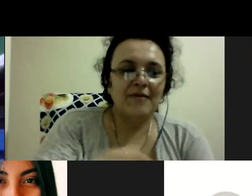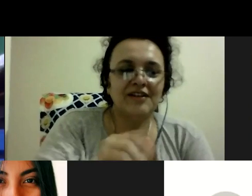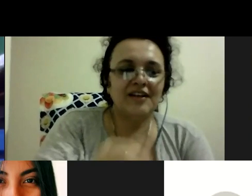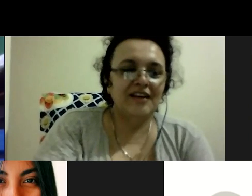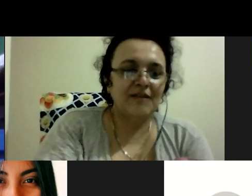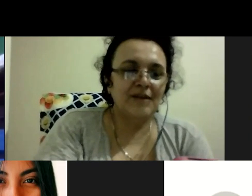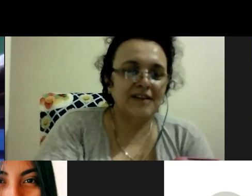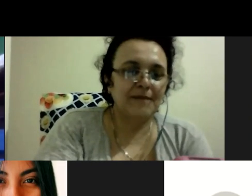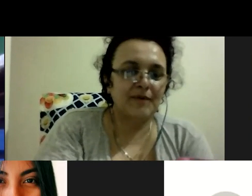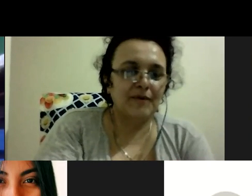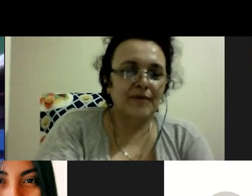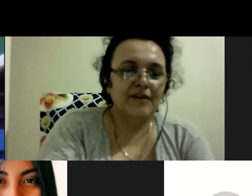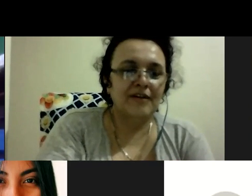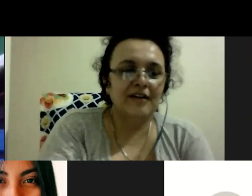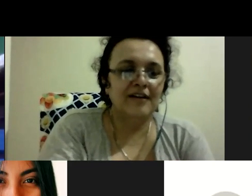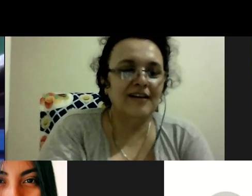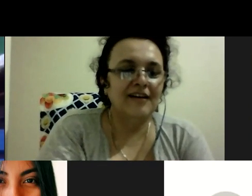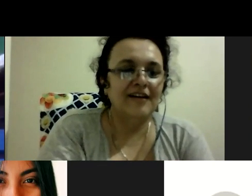Well, I will share in the WhatsApp group.